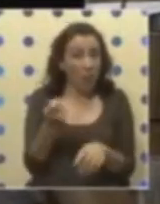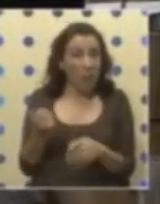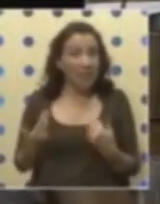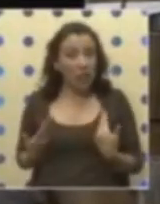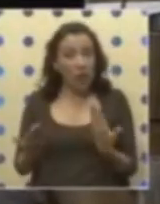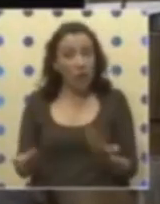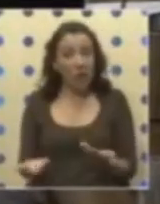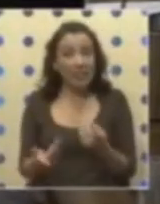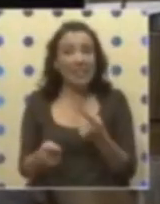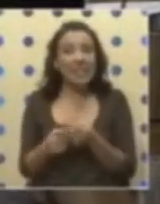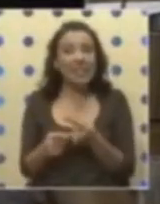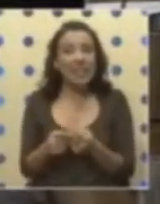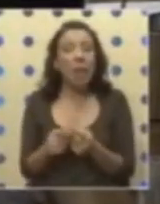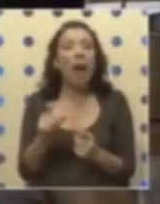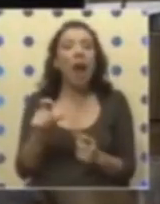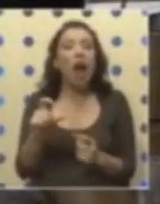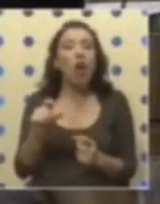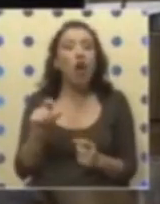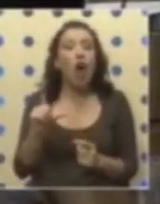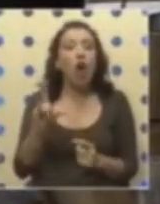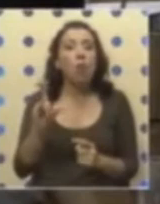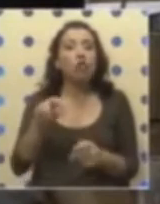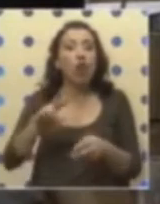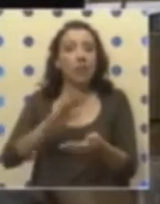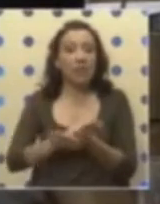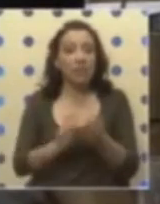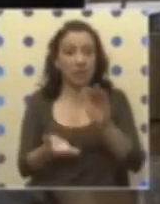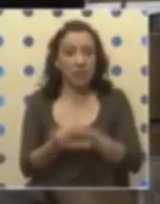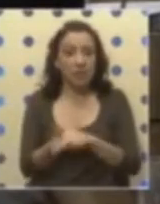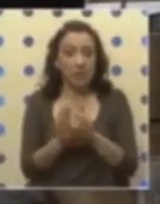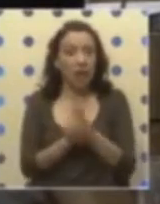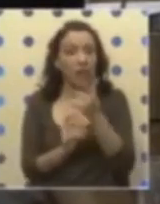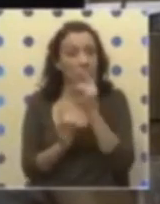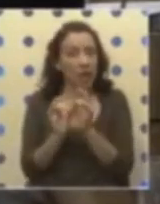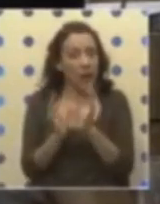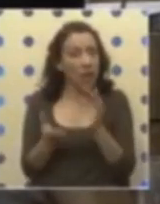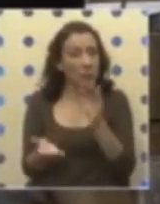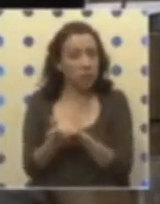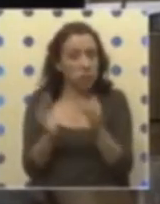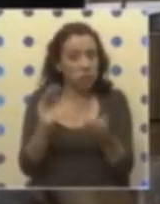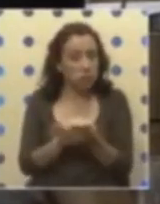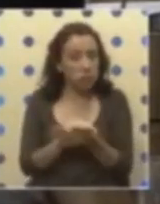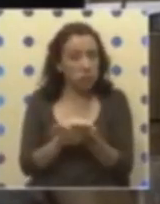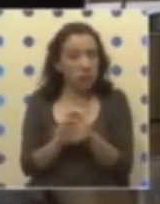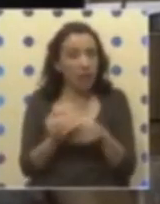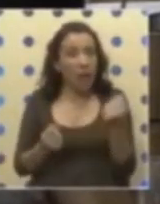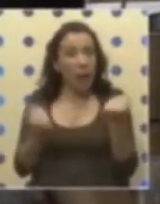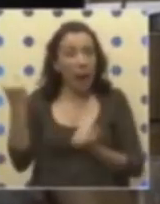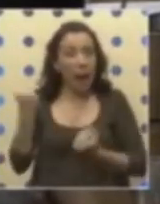ofreciendo a los productores, se llama colusión. Y yo quiero denunciar acá, al menos, una sospecha clara de colusión de las